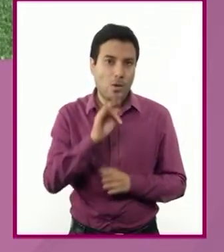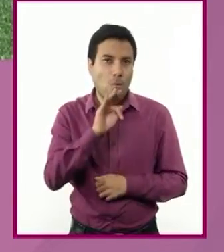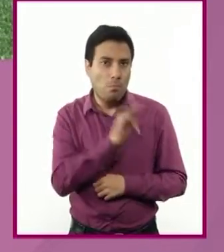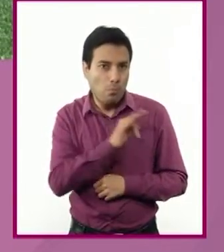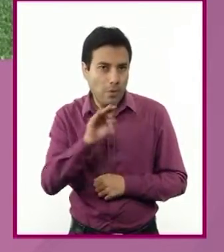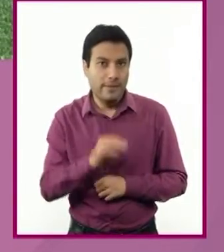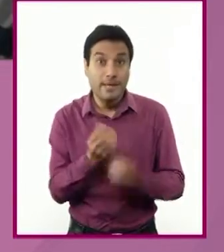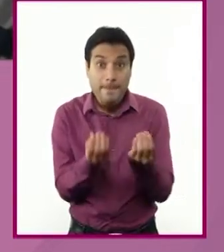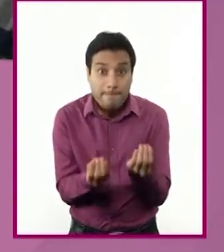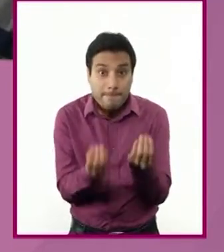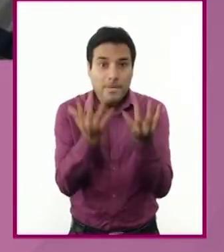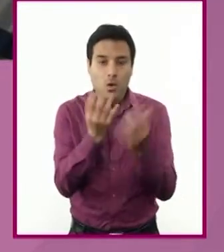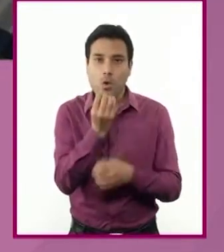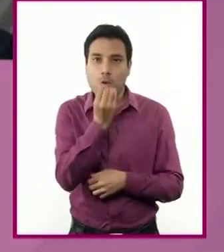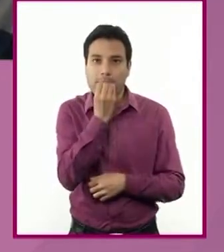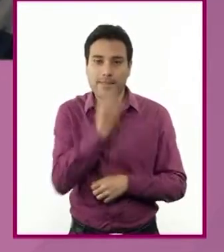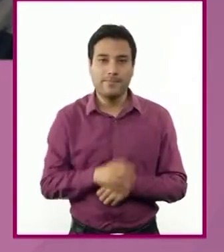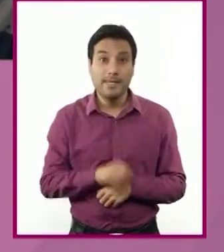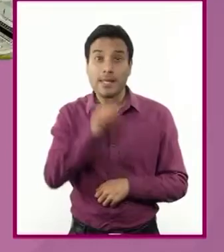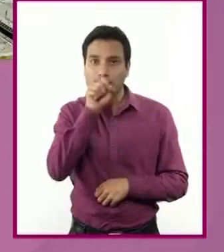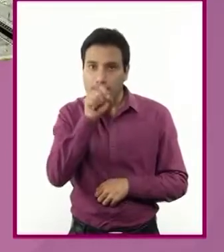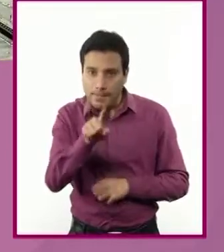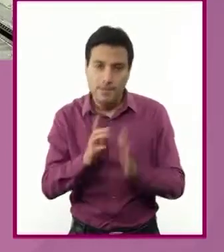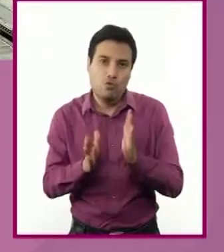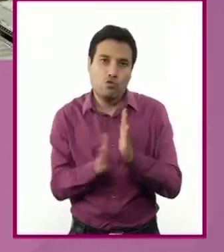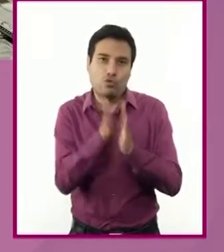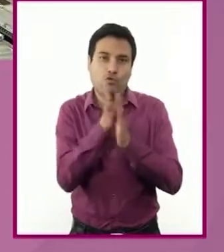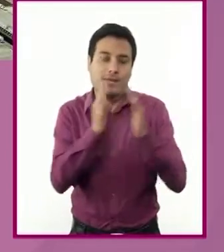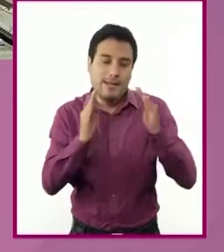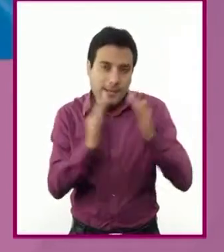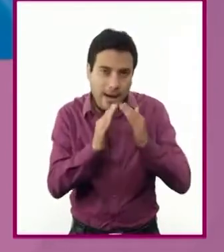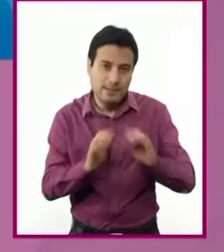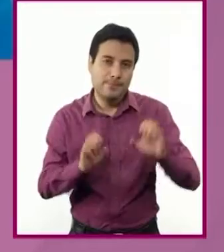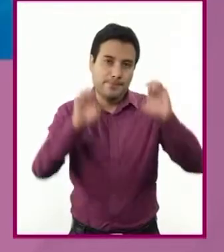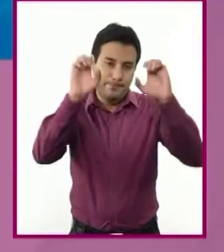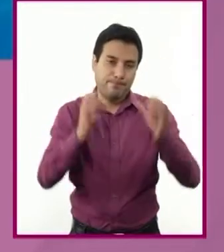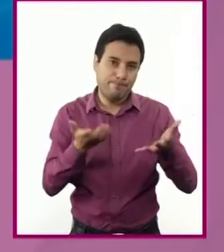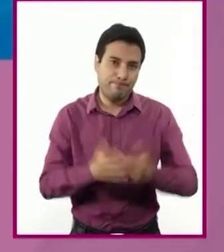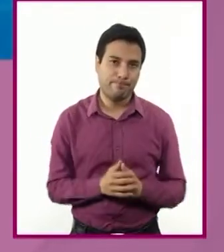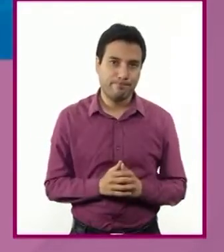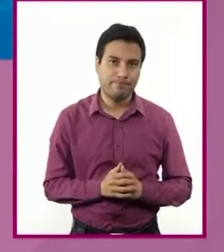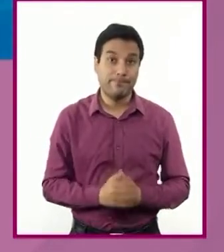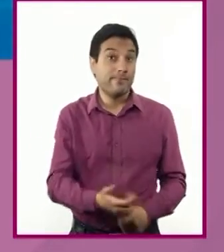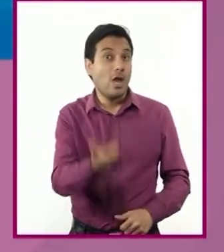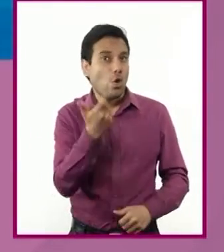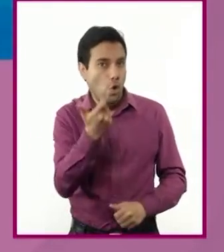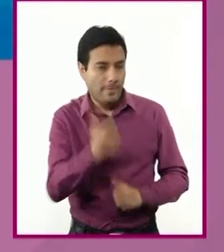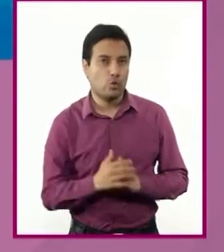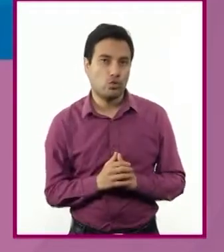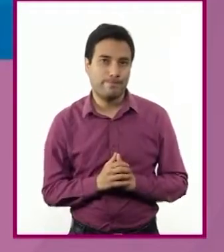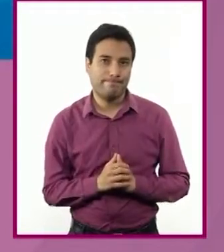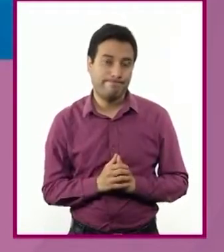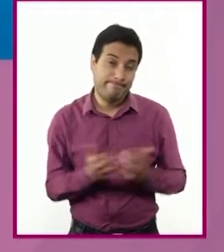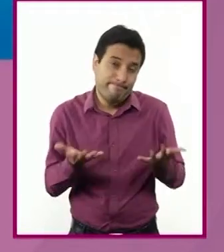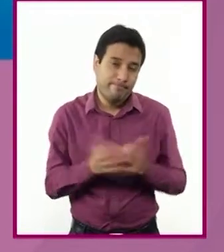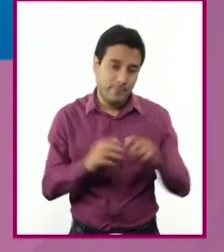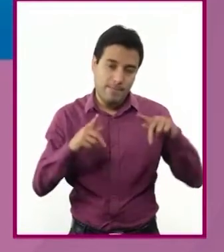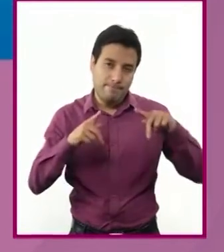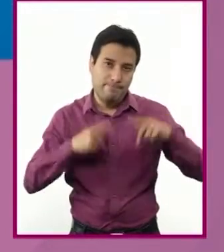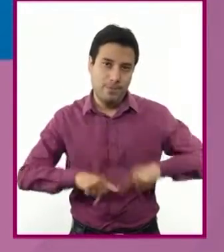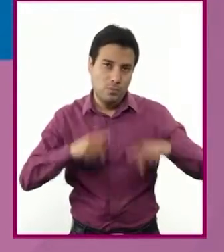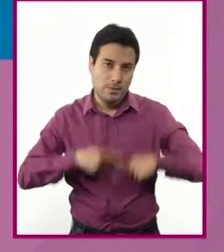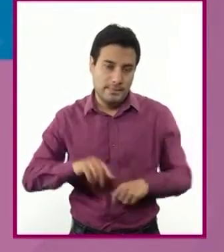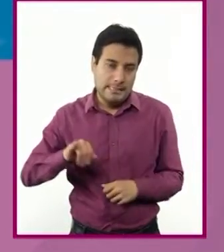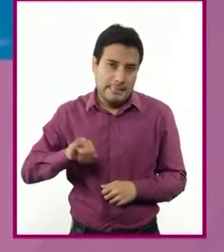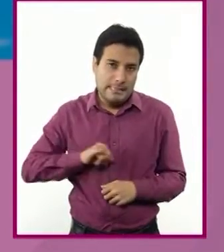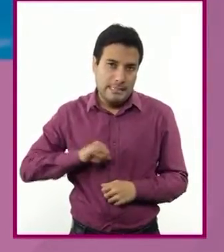desarrollo de la agricultura como para la construcción de viviendas e infraestructura. Económicos. Estos factores son significativos